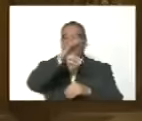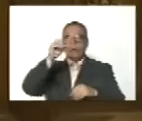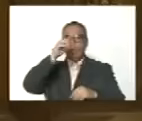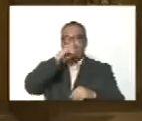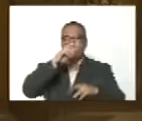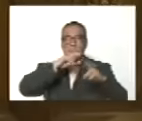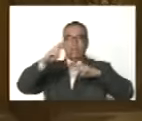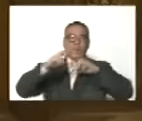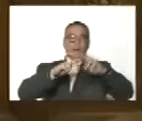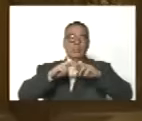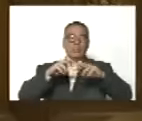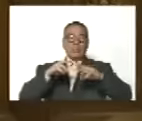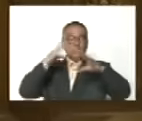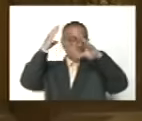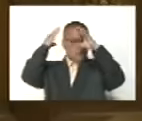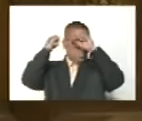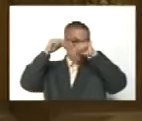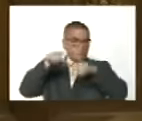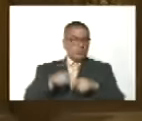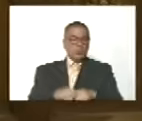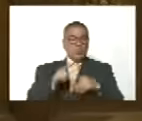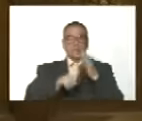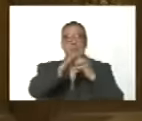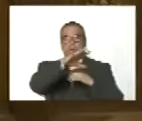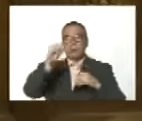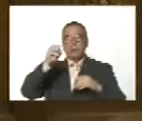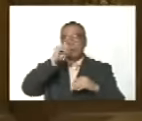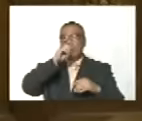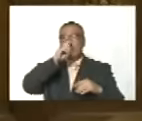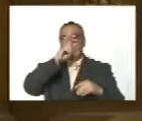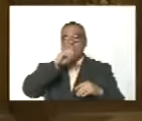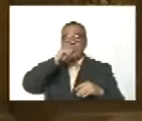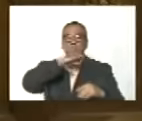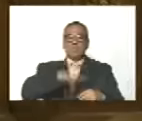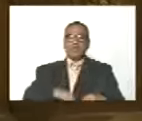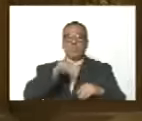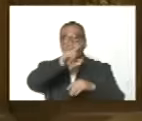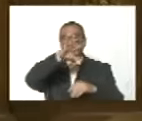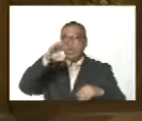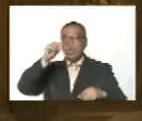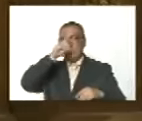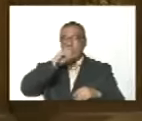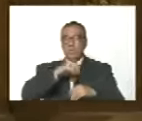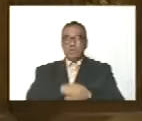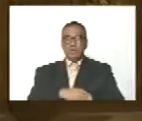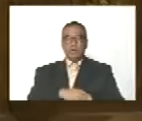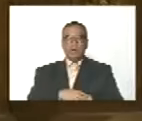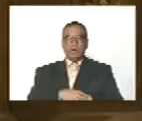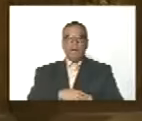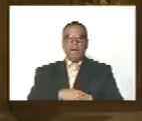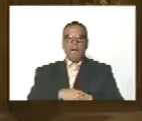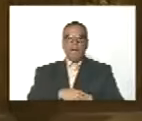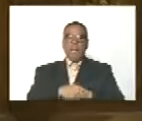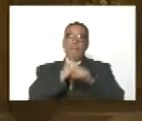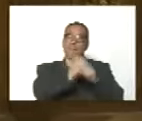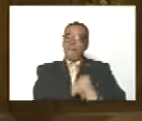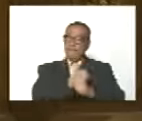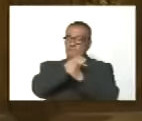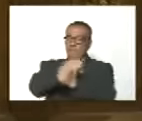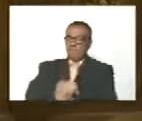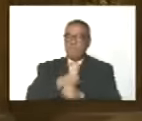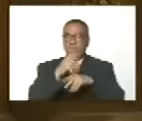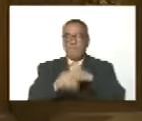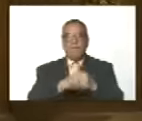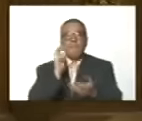años de relaciones diplomáticas, 50 años de historia, 50 años de remar.